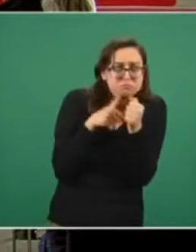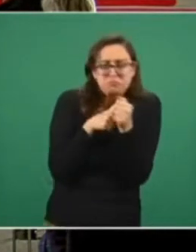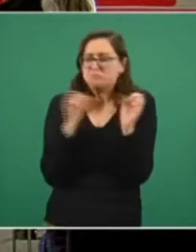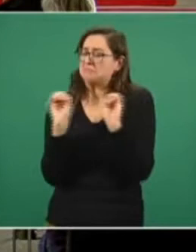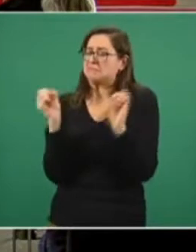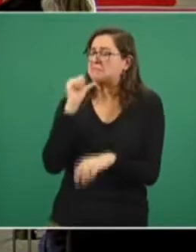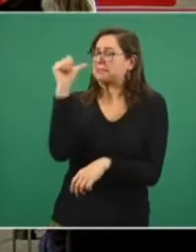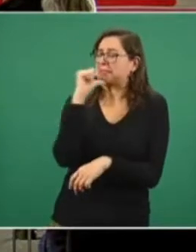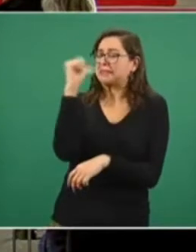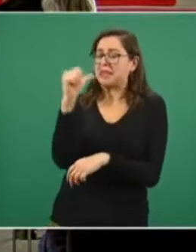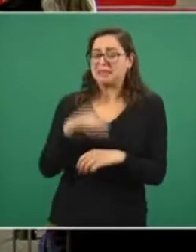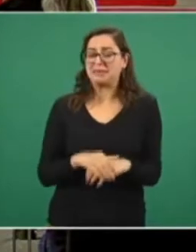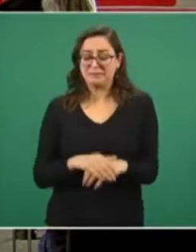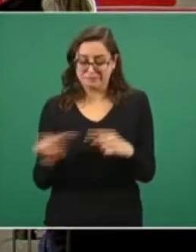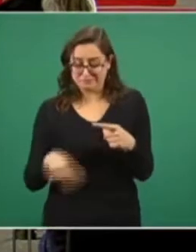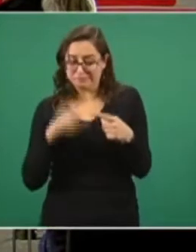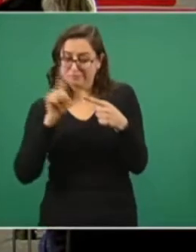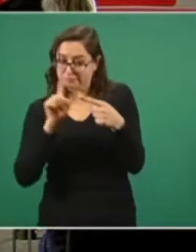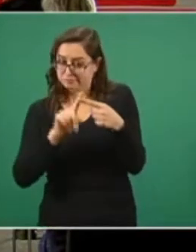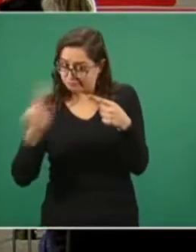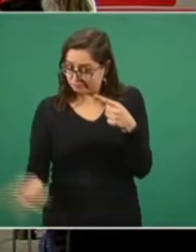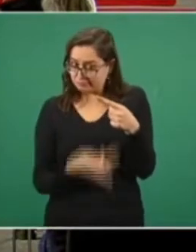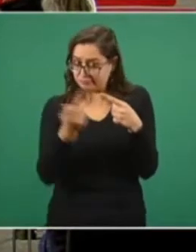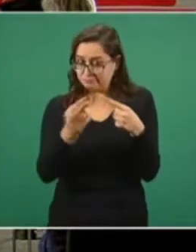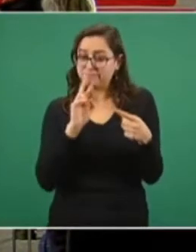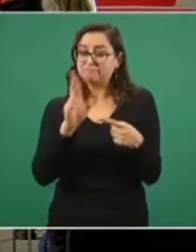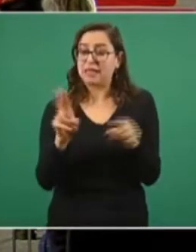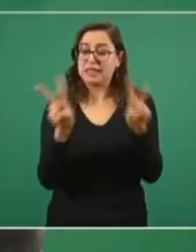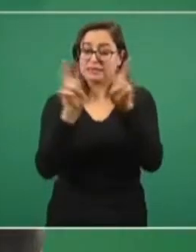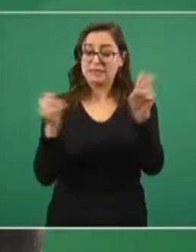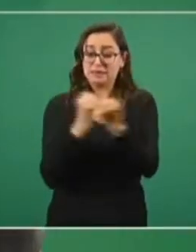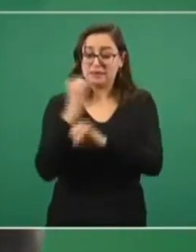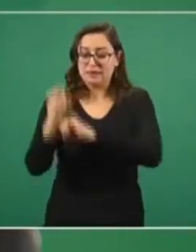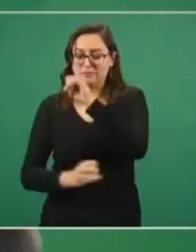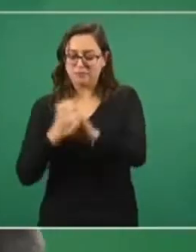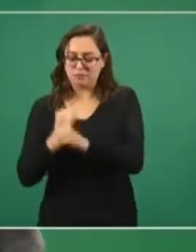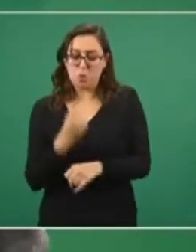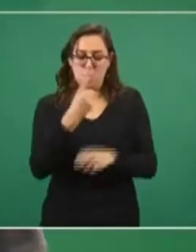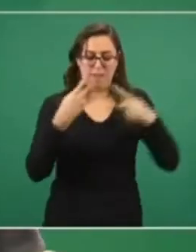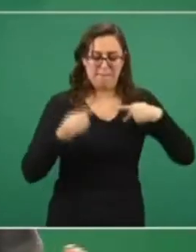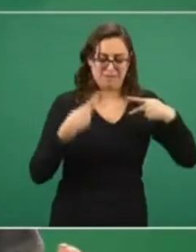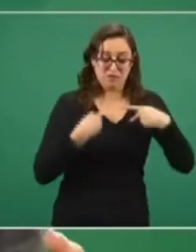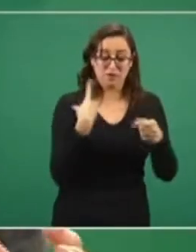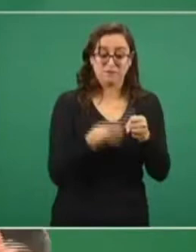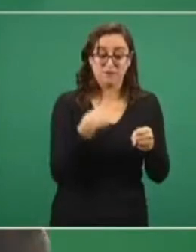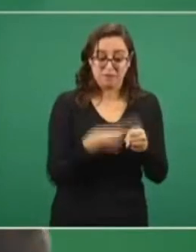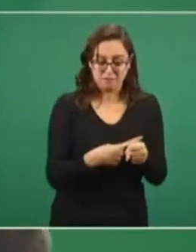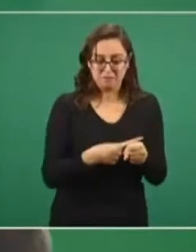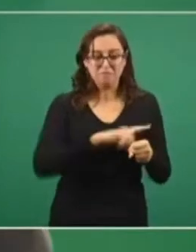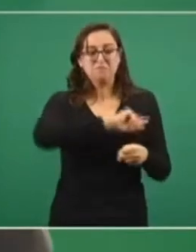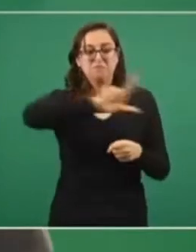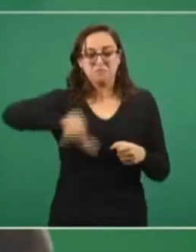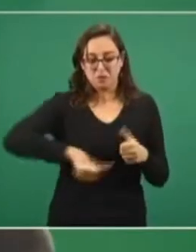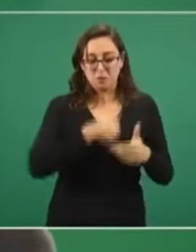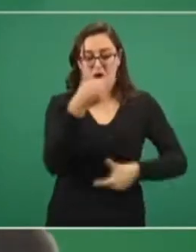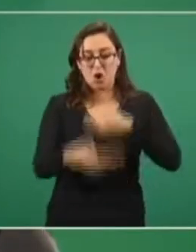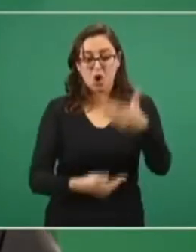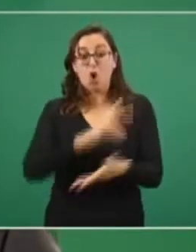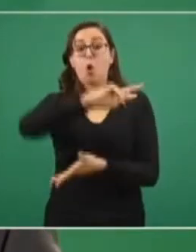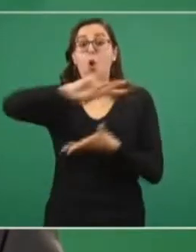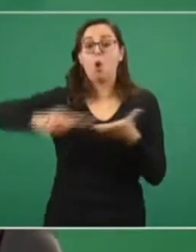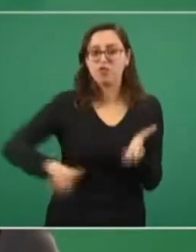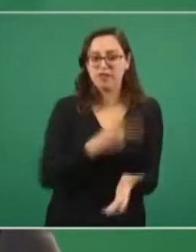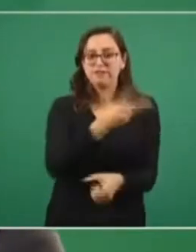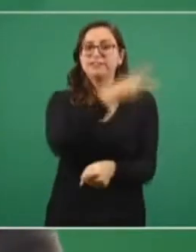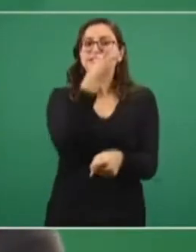o público nacional y también internacional, que es el tema de los recontagios. Los recontagios son esta experiencia en donde